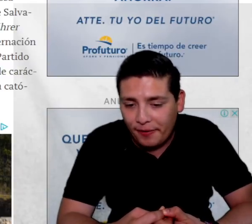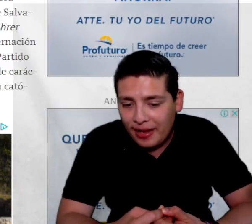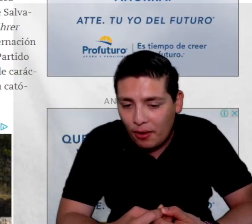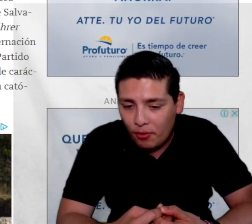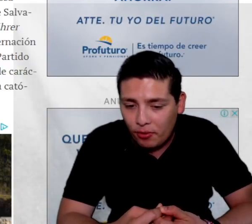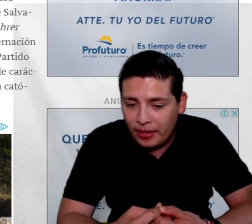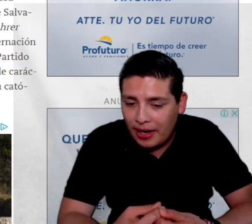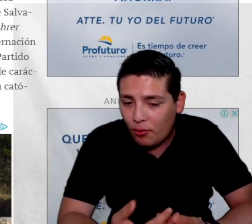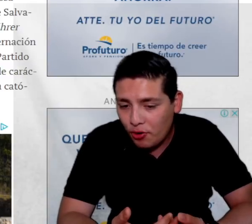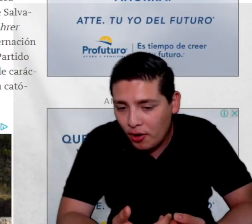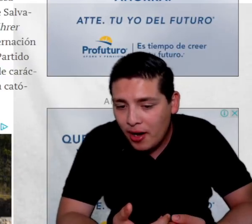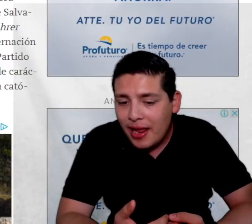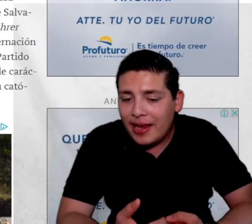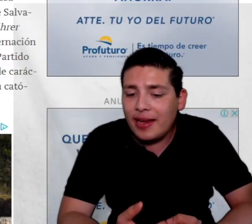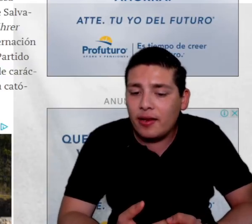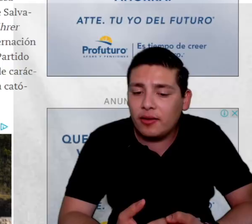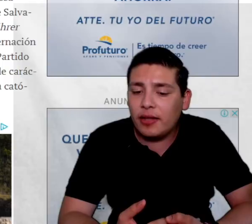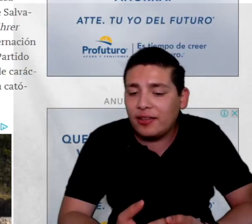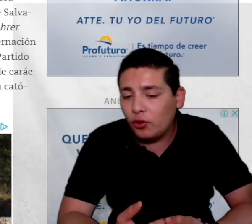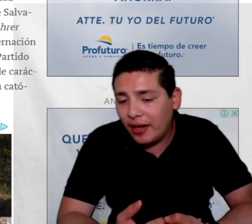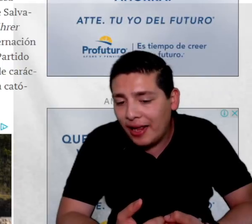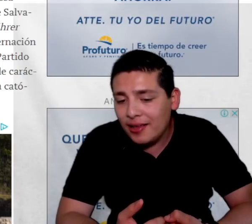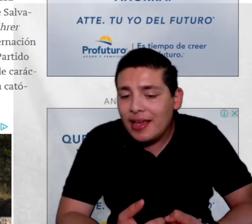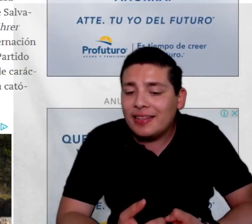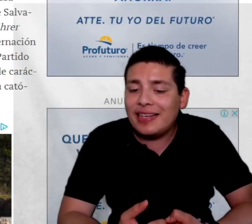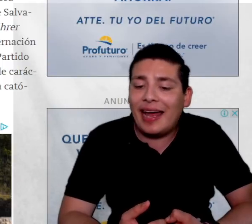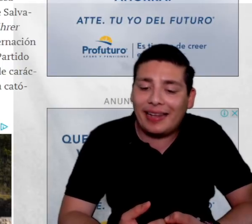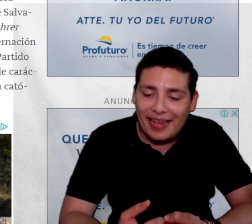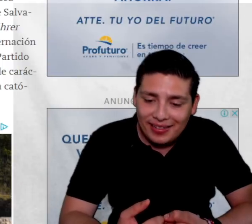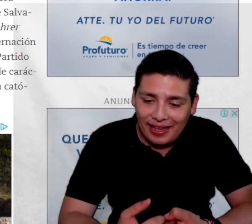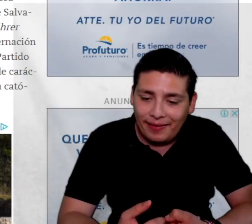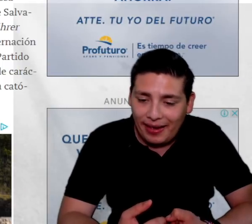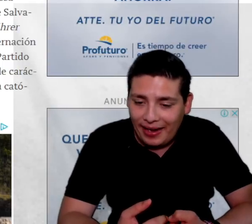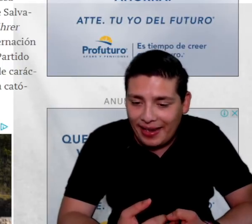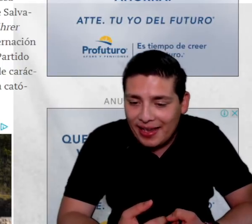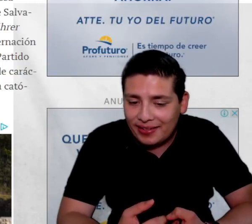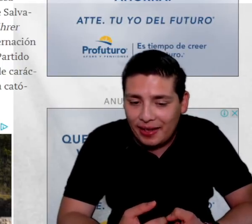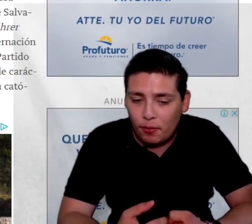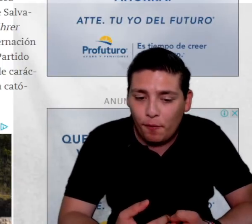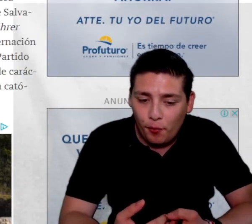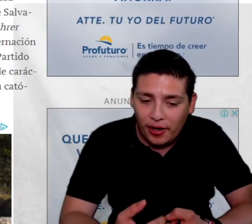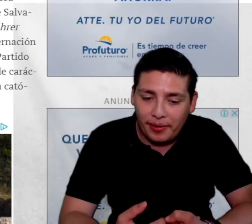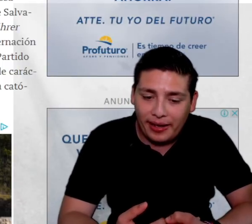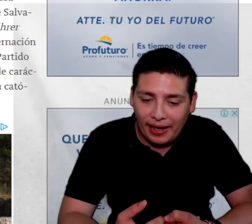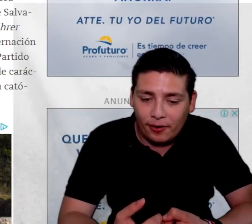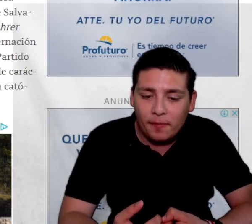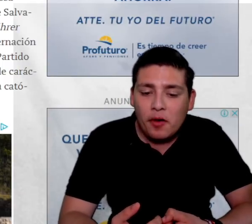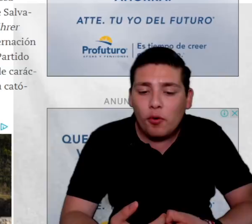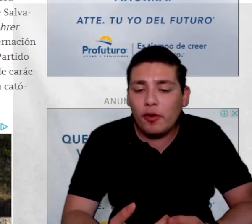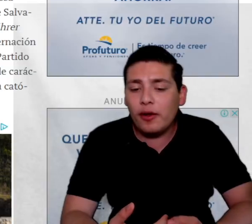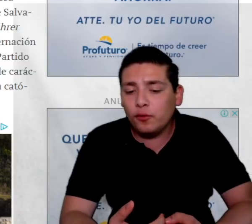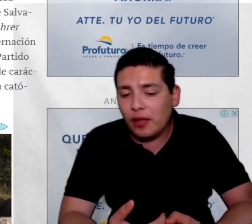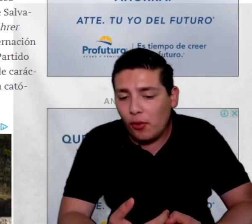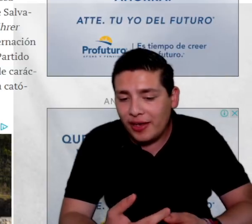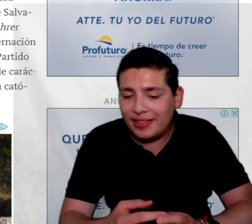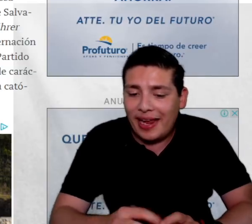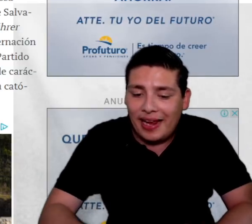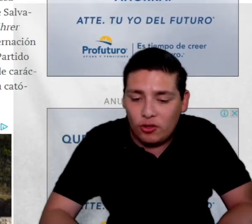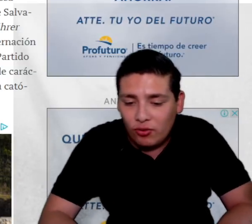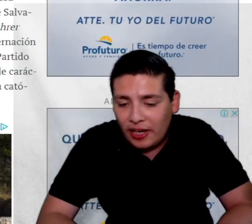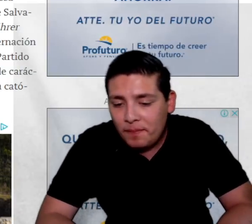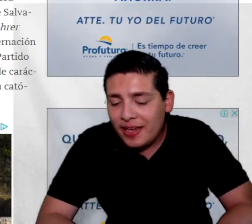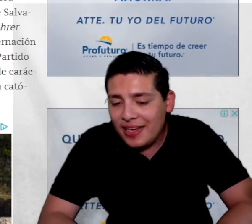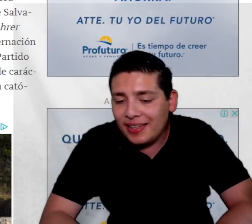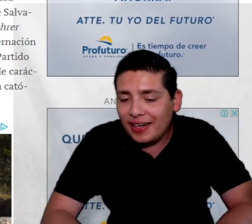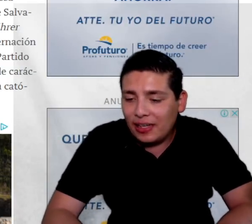el jefe de la Unión Nacional Sinarquista, que quería ser un Führer mexicano, uno de los fundadores de